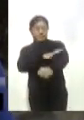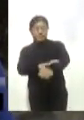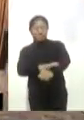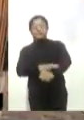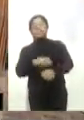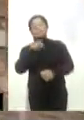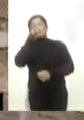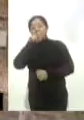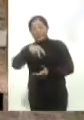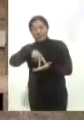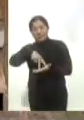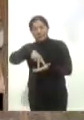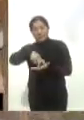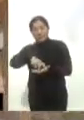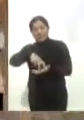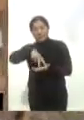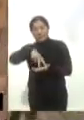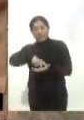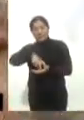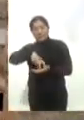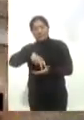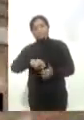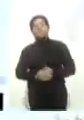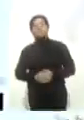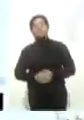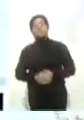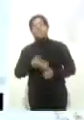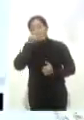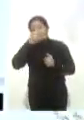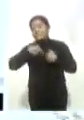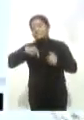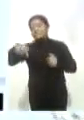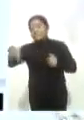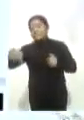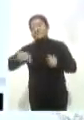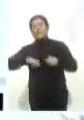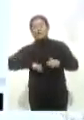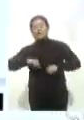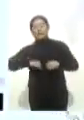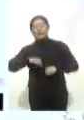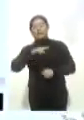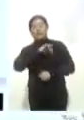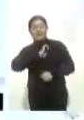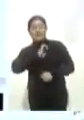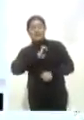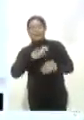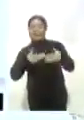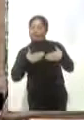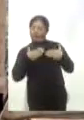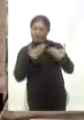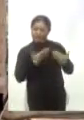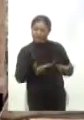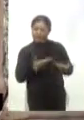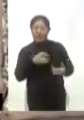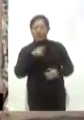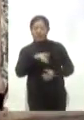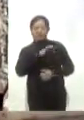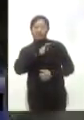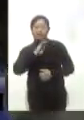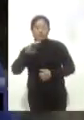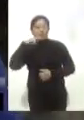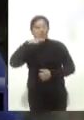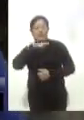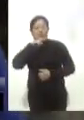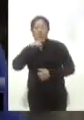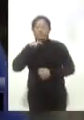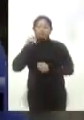sentadillas. Ante una pronta reanudación de actividades, el entrenador confía que el proceso de recuperación será factible.